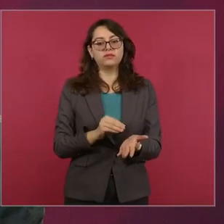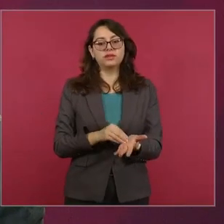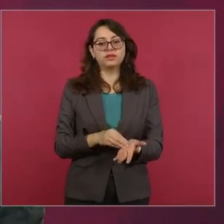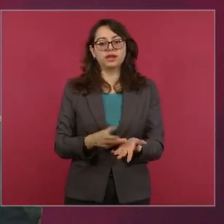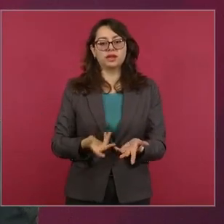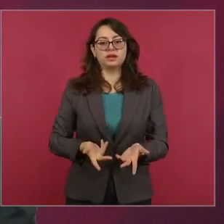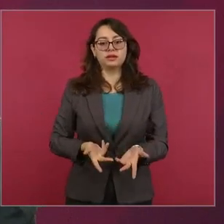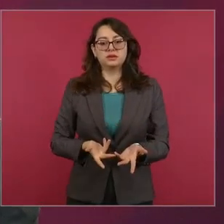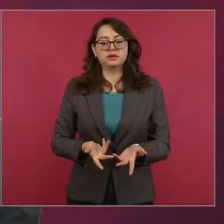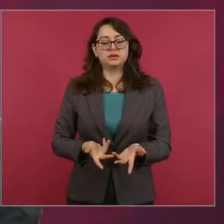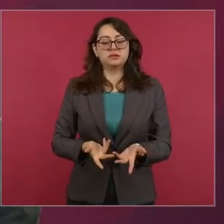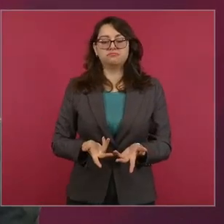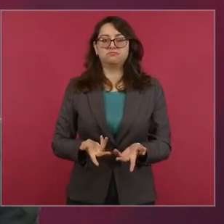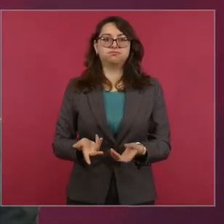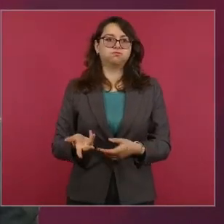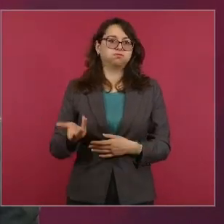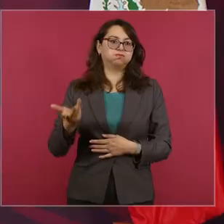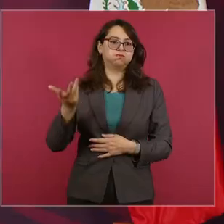Esto no se veía,